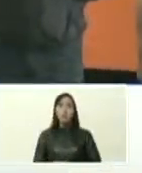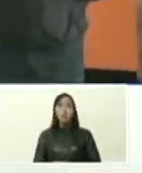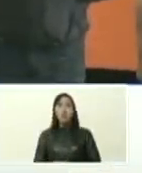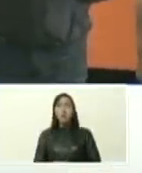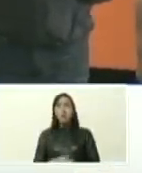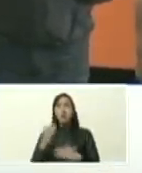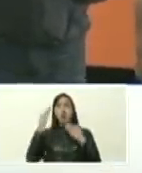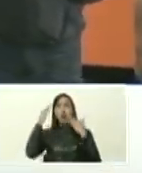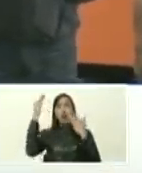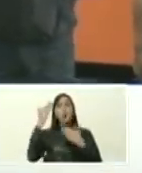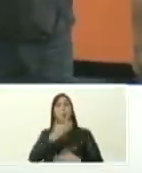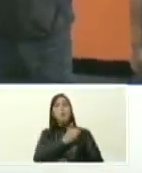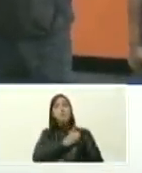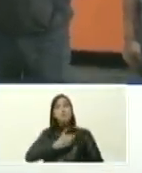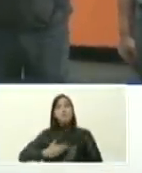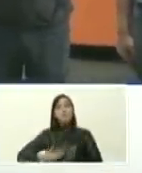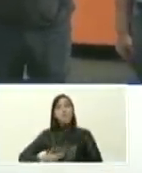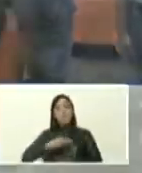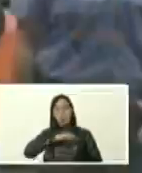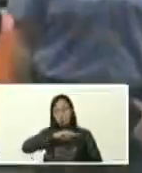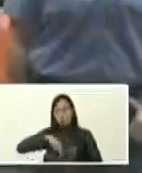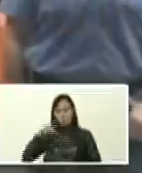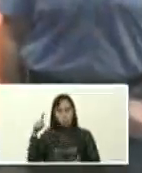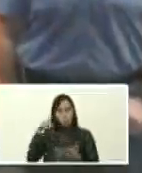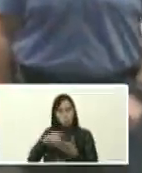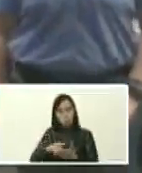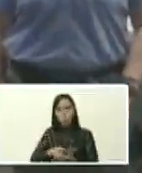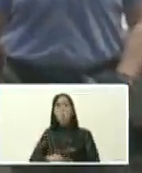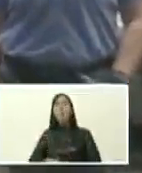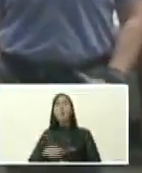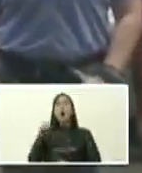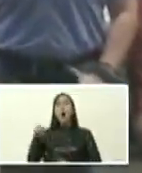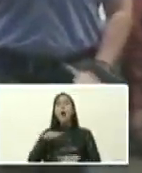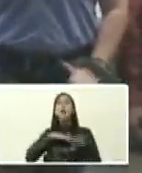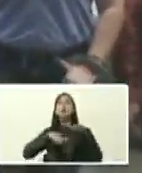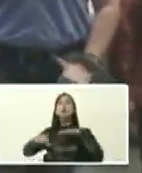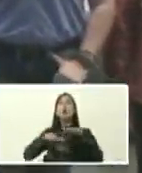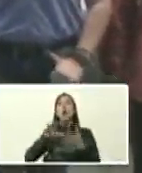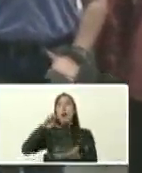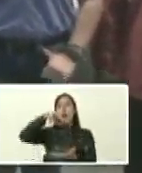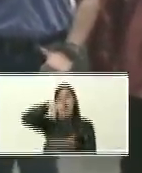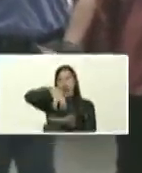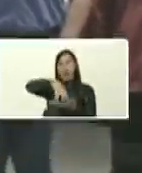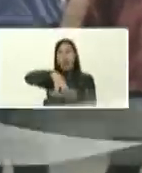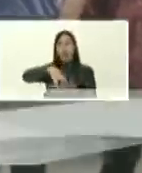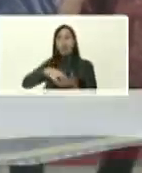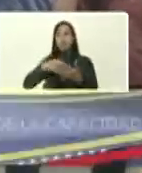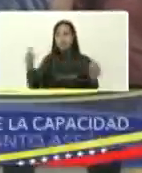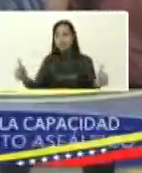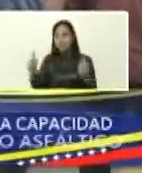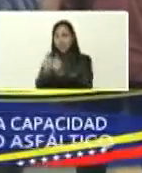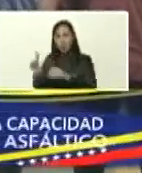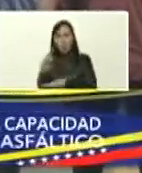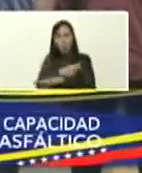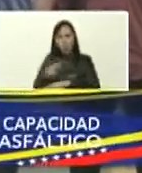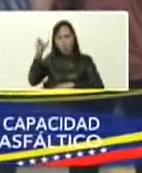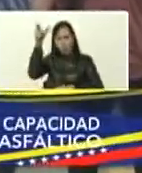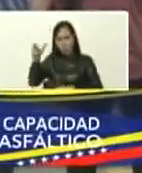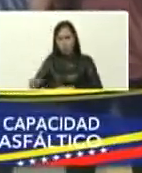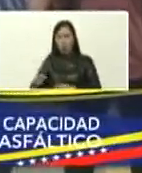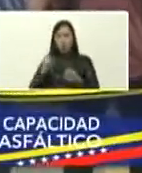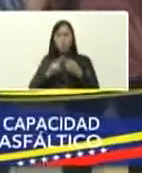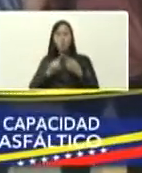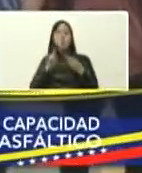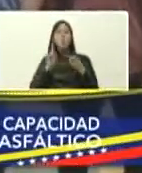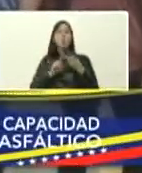Saludos, presidente. Bueno, nos encontramos aquí en el estado Cojedes junto al gobernador Indalecio Sánchez, a Yanira Tamayo,